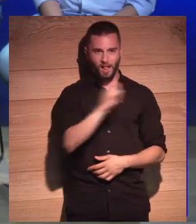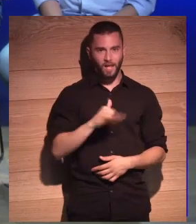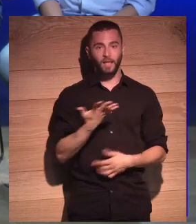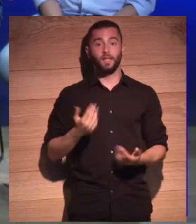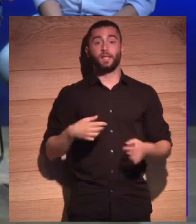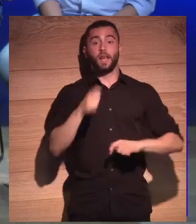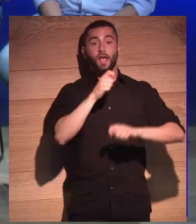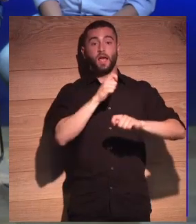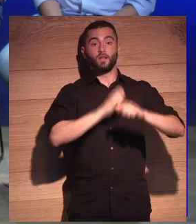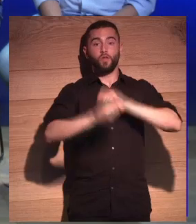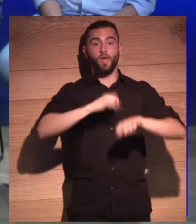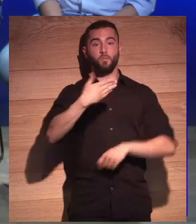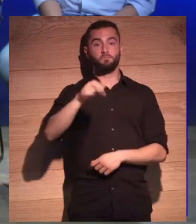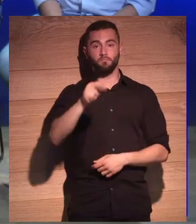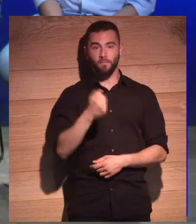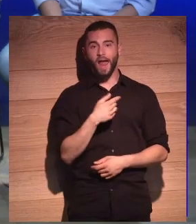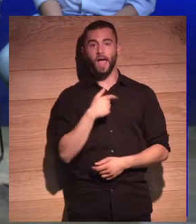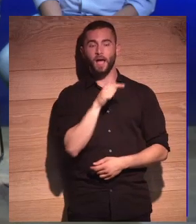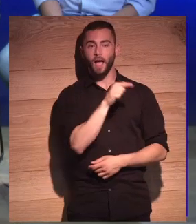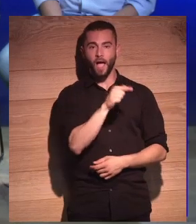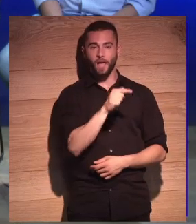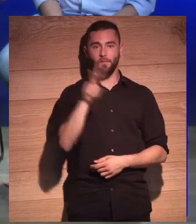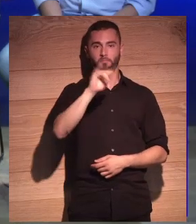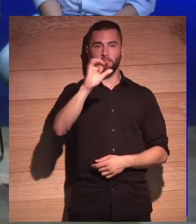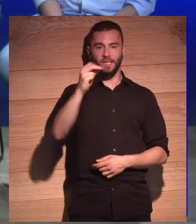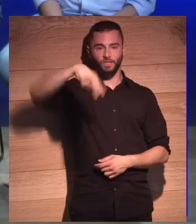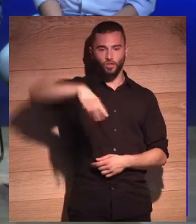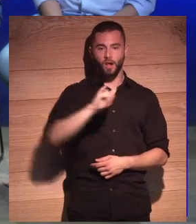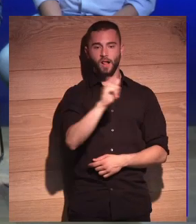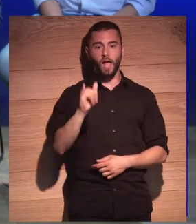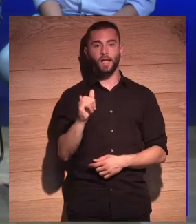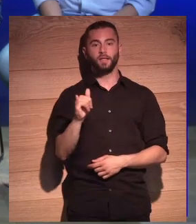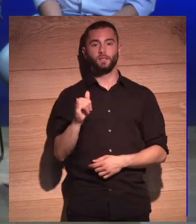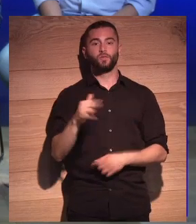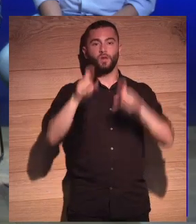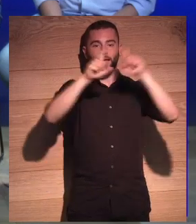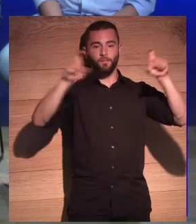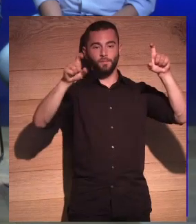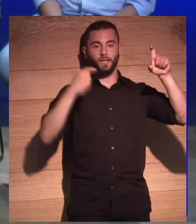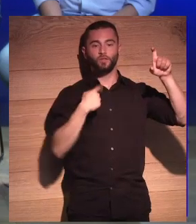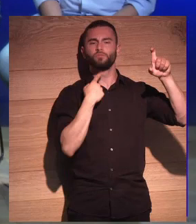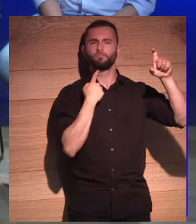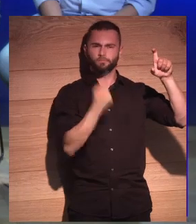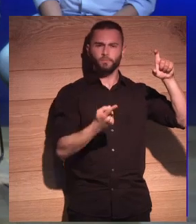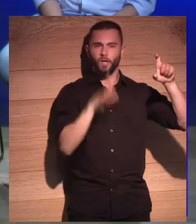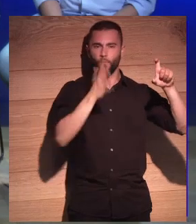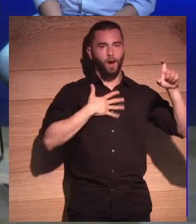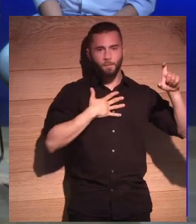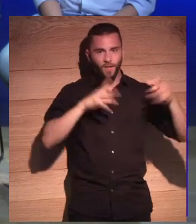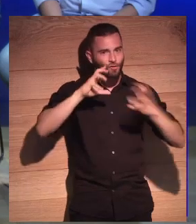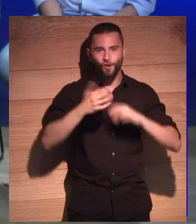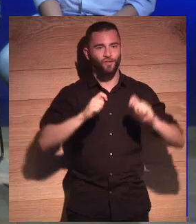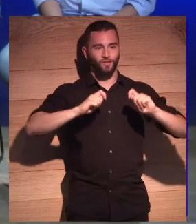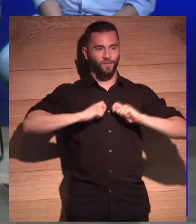de la asociación Vara, donde está también Vision, hay una empresa, y os lo voy a decir porque a mí es que me vuelve loco, se llama